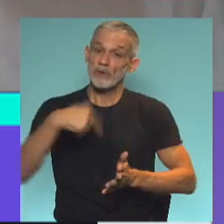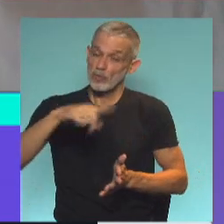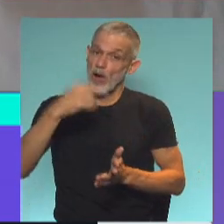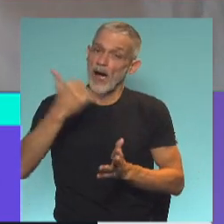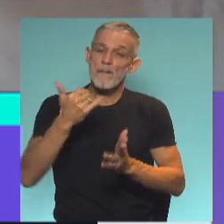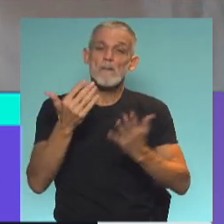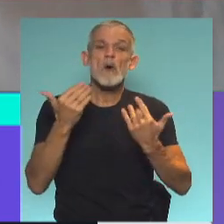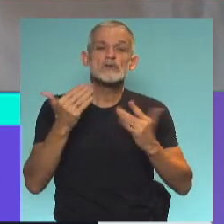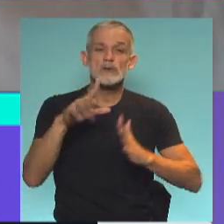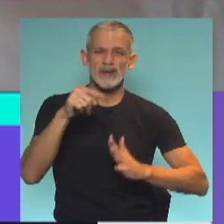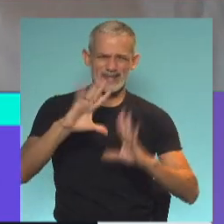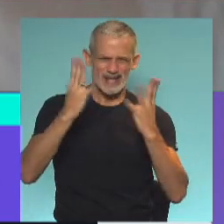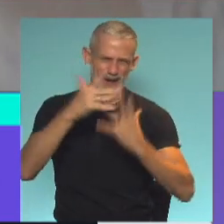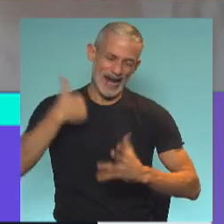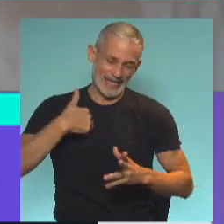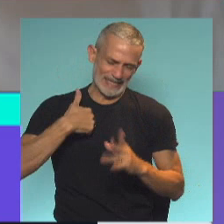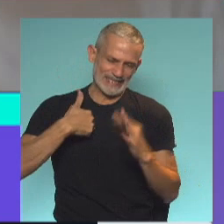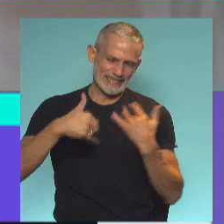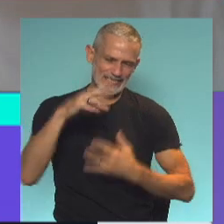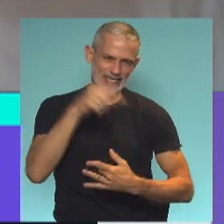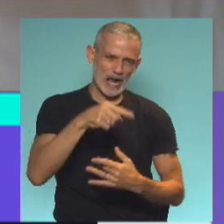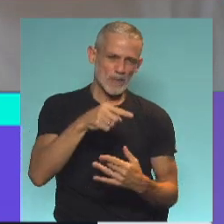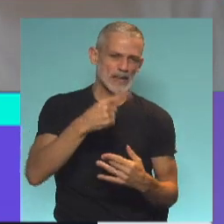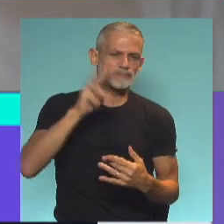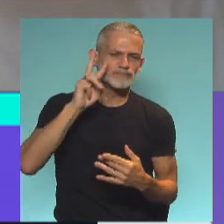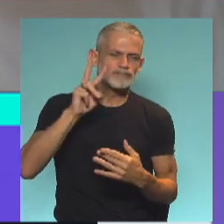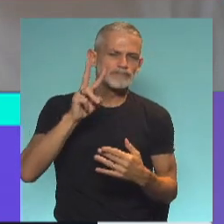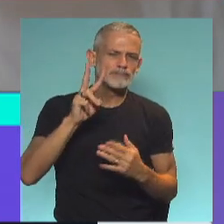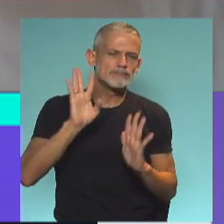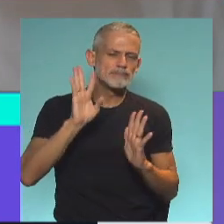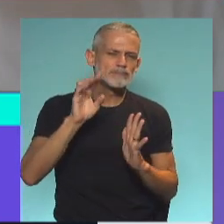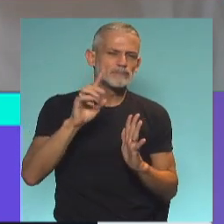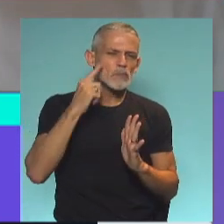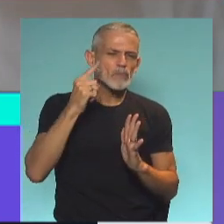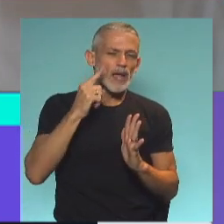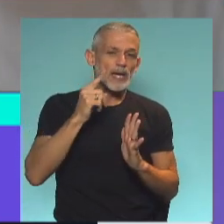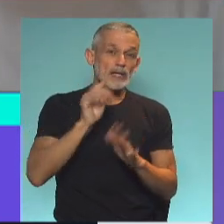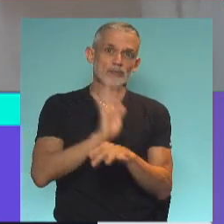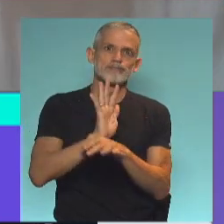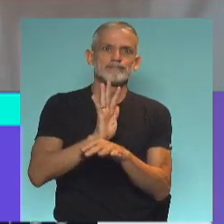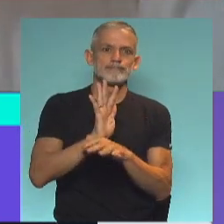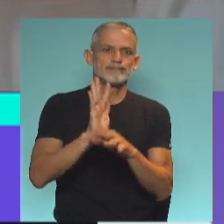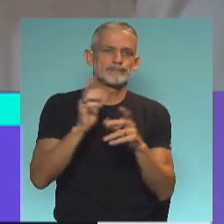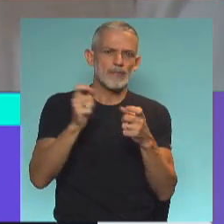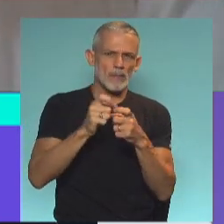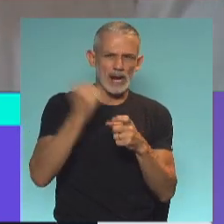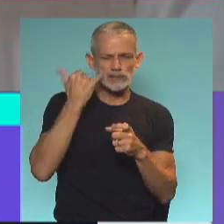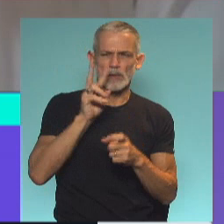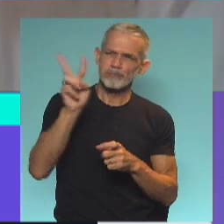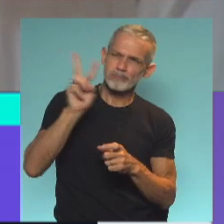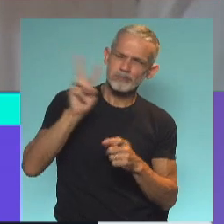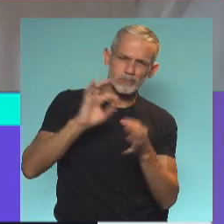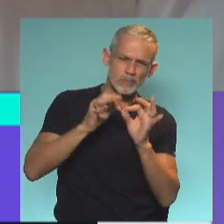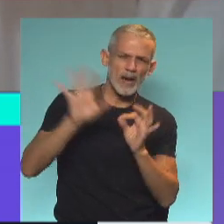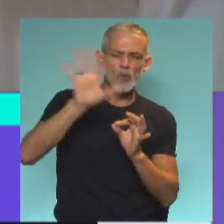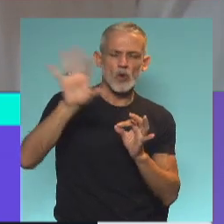la posibilidad en esta parte del mundo, en la Argentina en particular, de ver una película que ya vimos en otros lados.